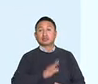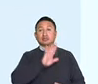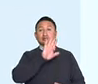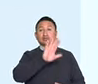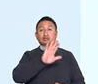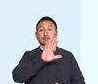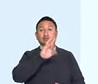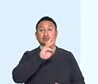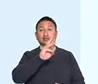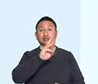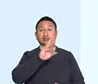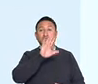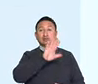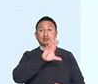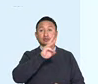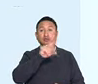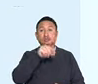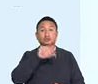96.43%.